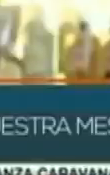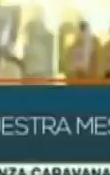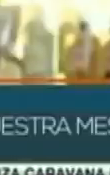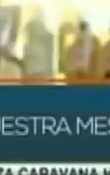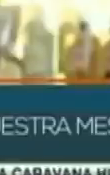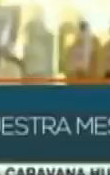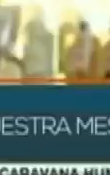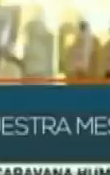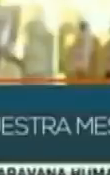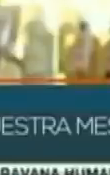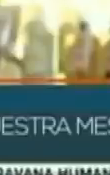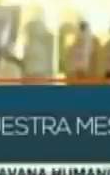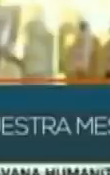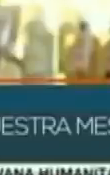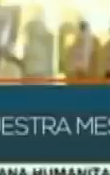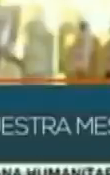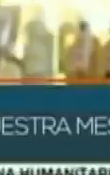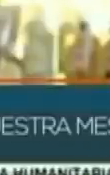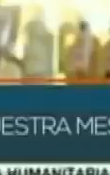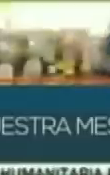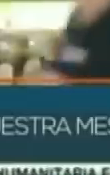agraria.